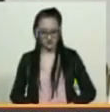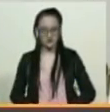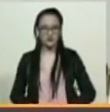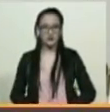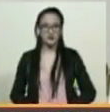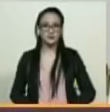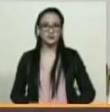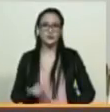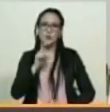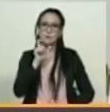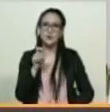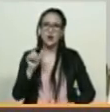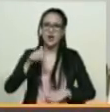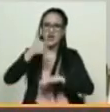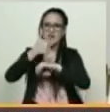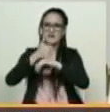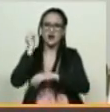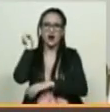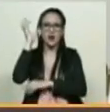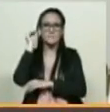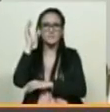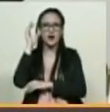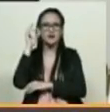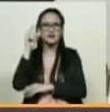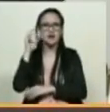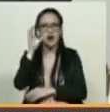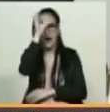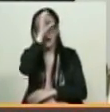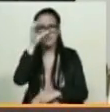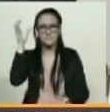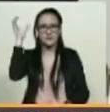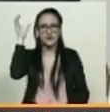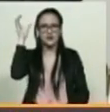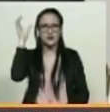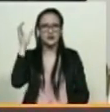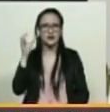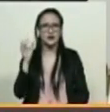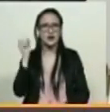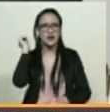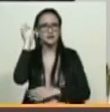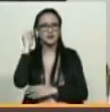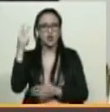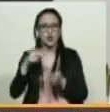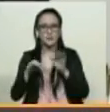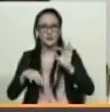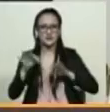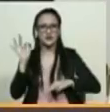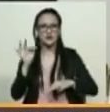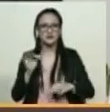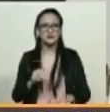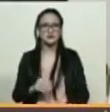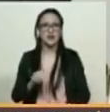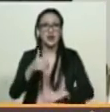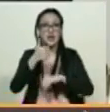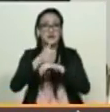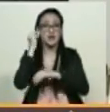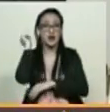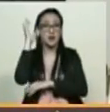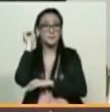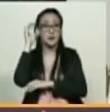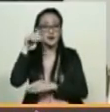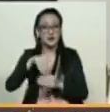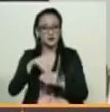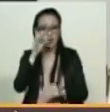fue jefe de campaña de Enrique Capriles Radonsky en las elecciones del 2013. Es decir, fue jefe de campaña en la